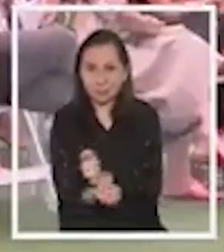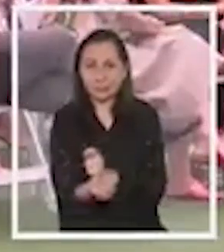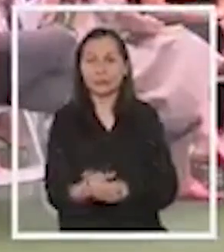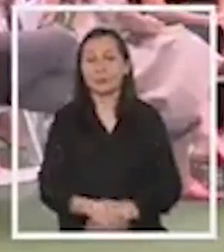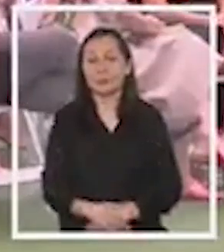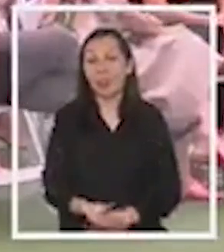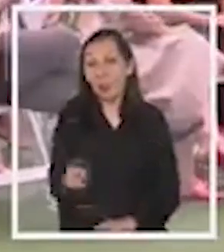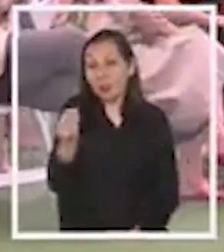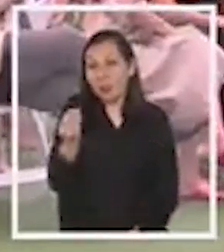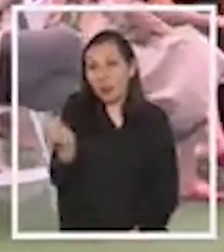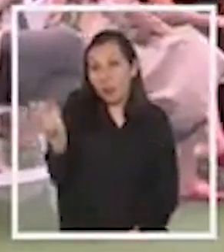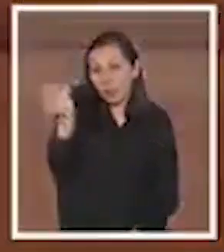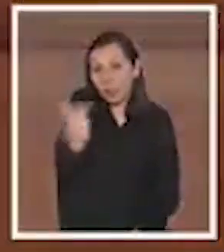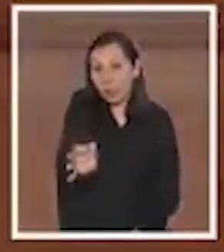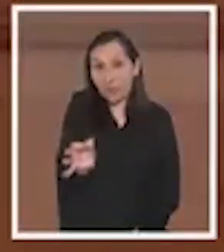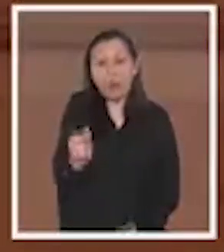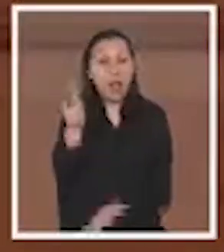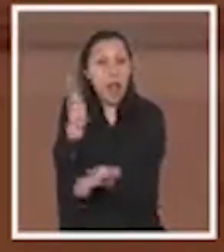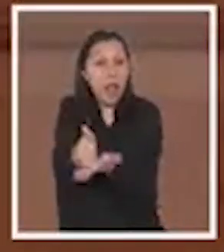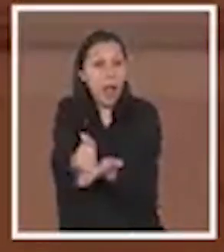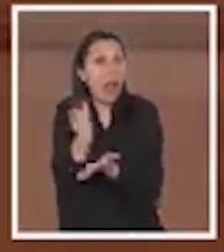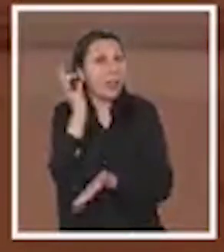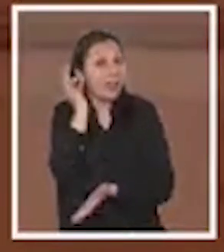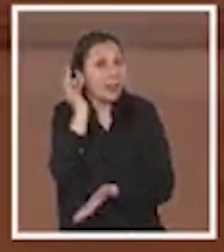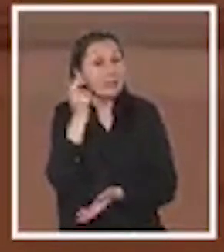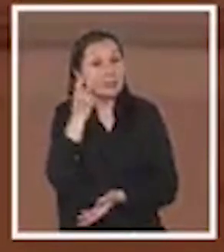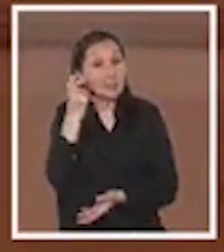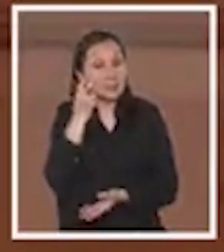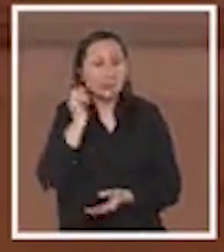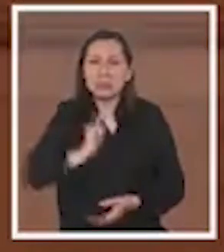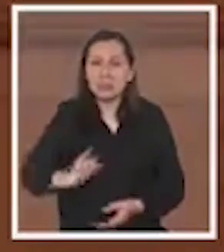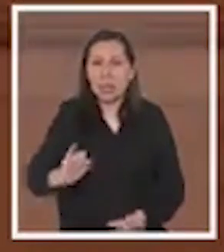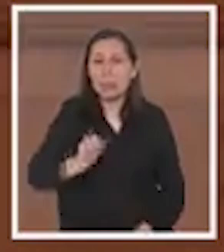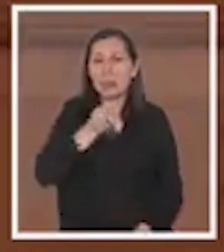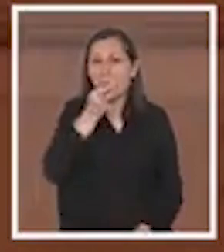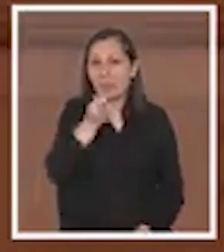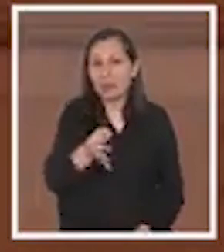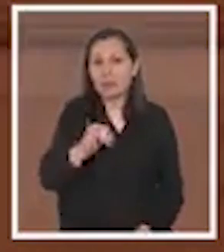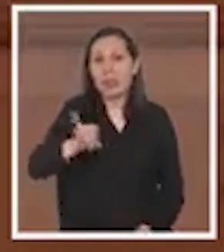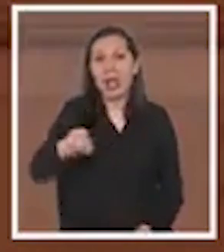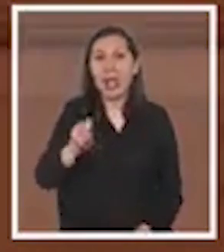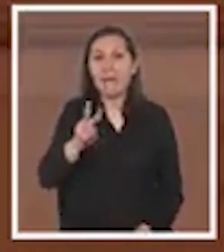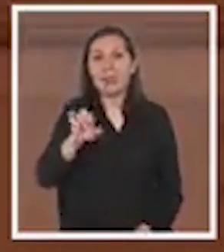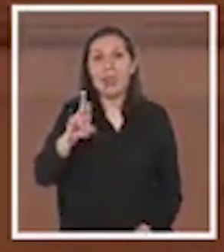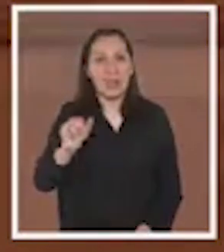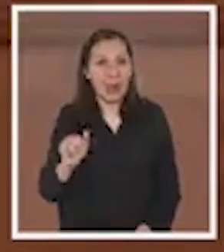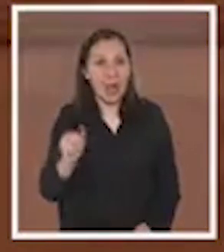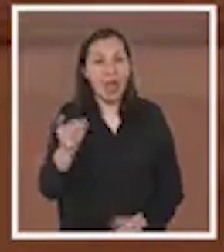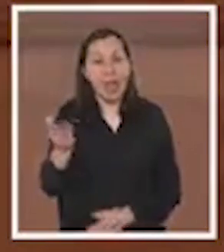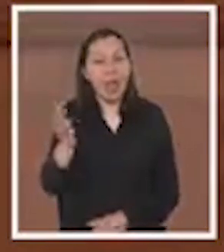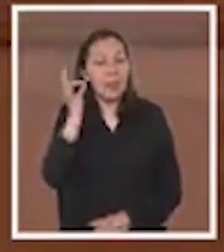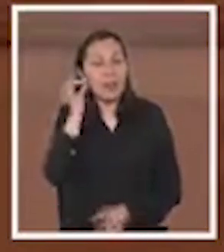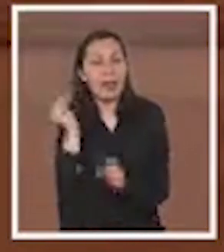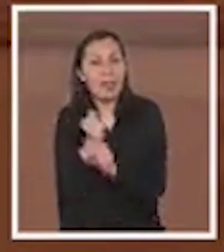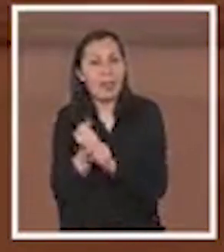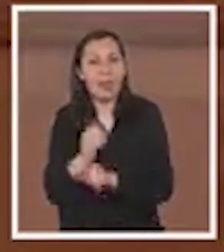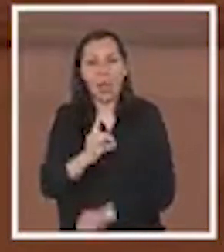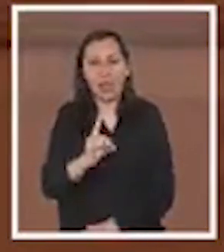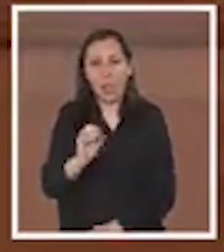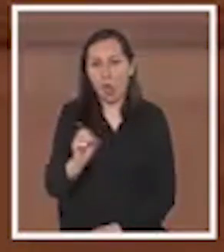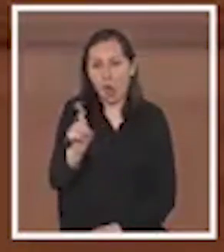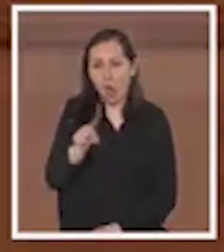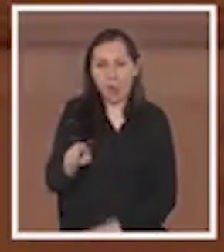Como bien decía la alcaldesa, como lo hace permanentemente Javiera Hausdorff en el trabajo en la